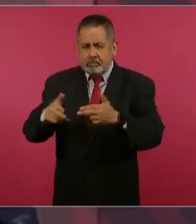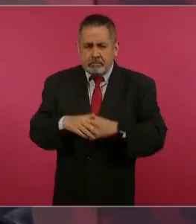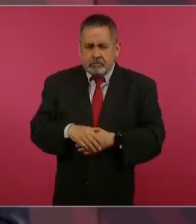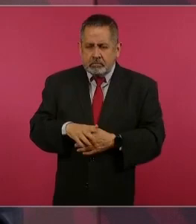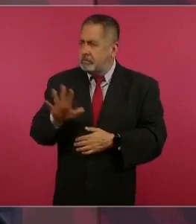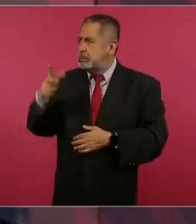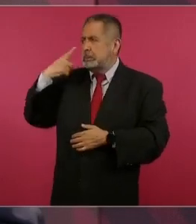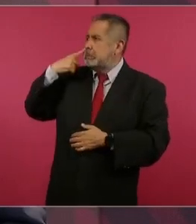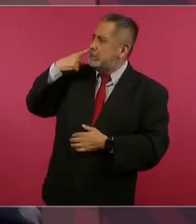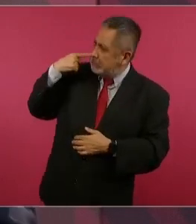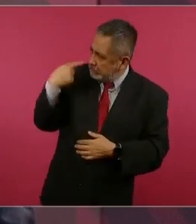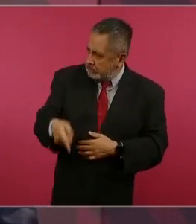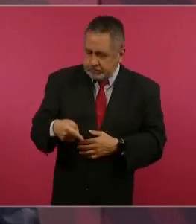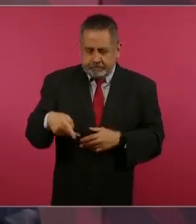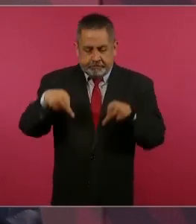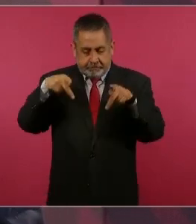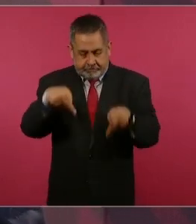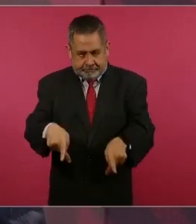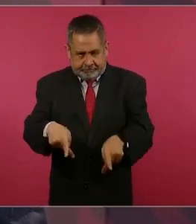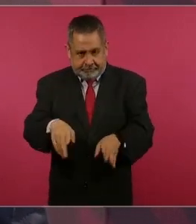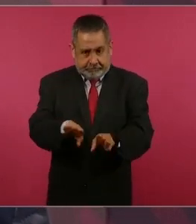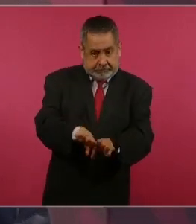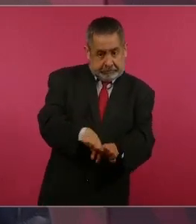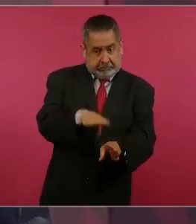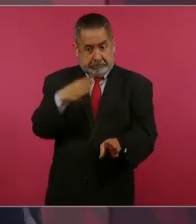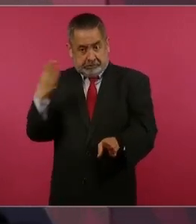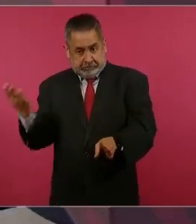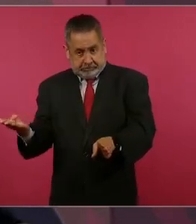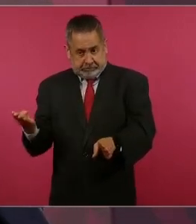para hacerle unas pruebas,